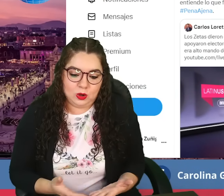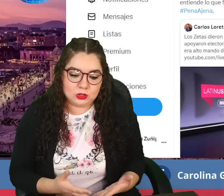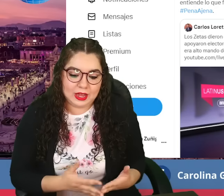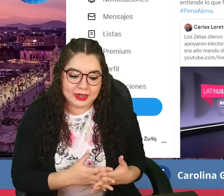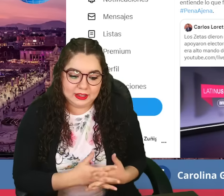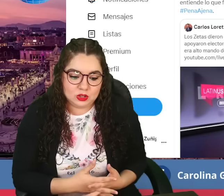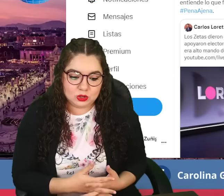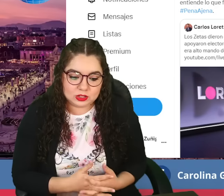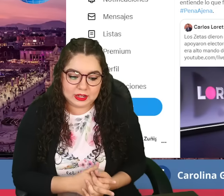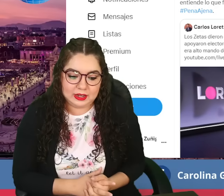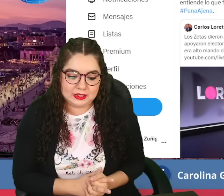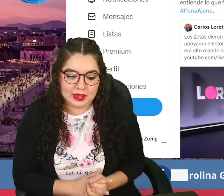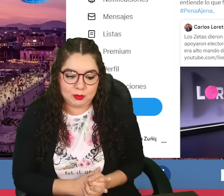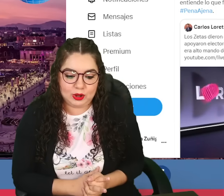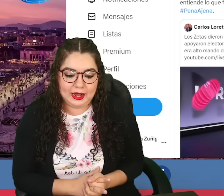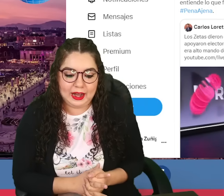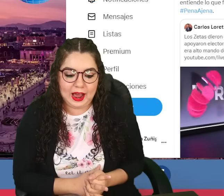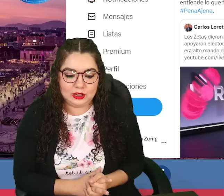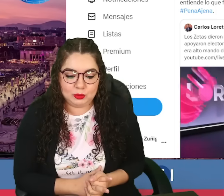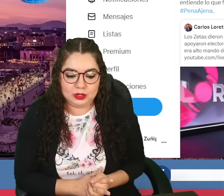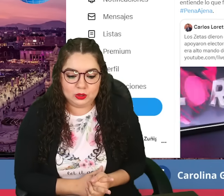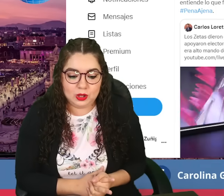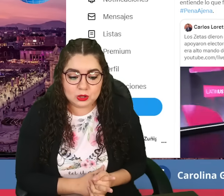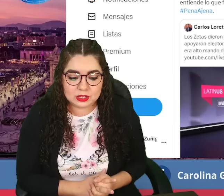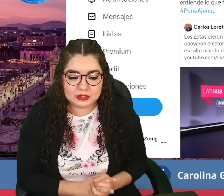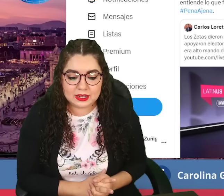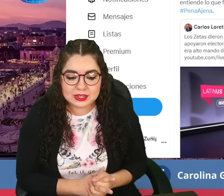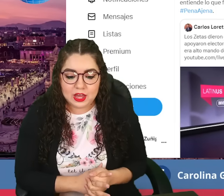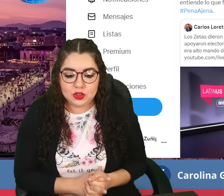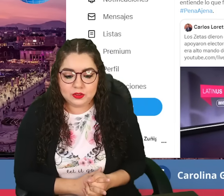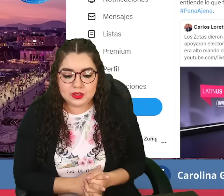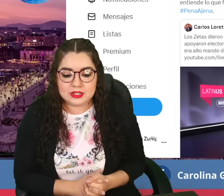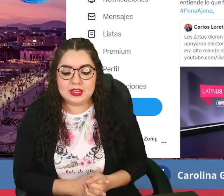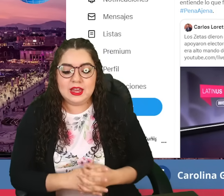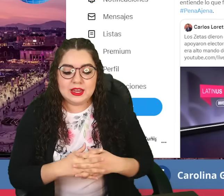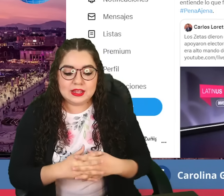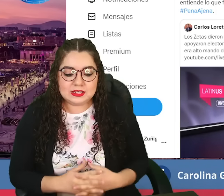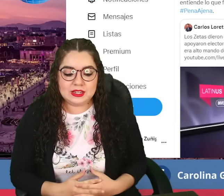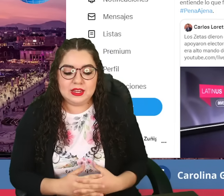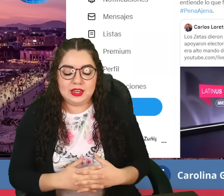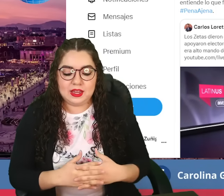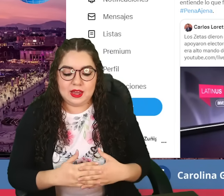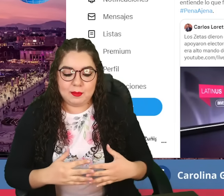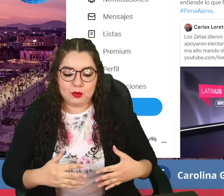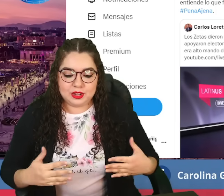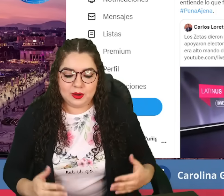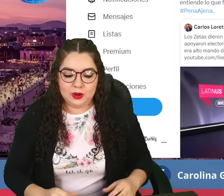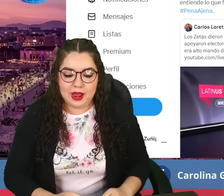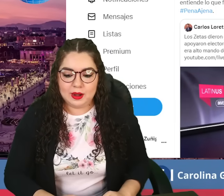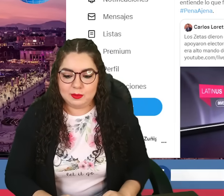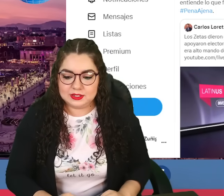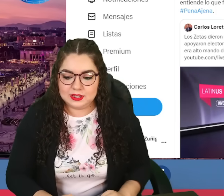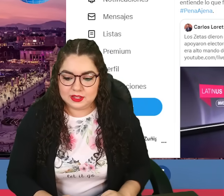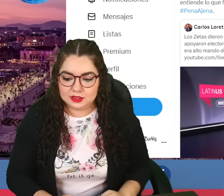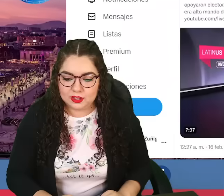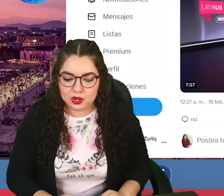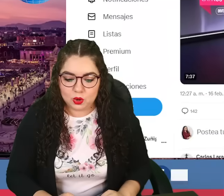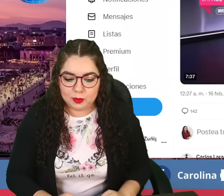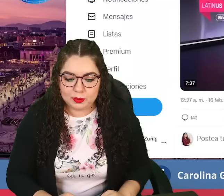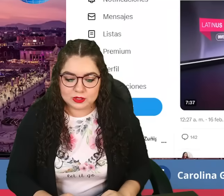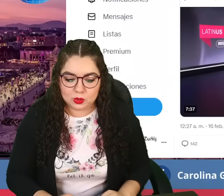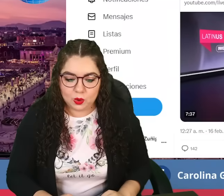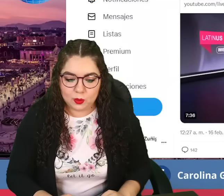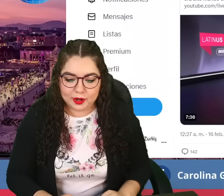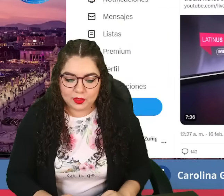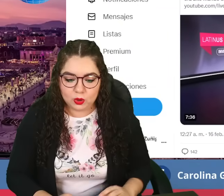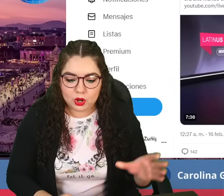de los Ardillos, que en esa época era el alto mando de los Zetas, donde dice que sí apoyaron al presidente